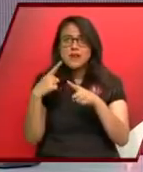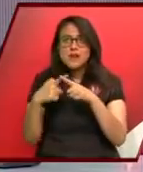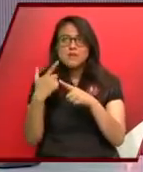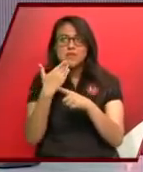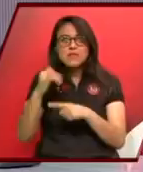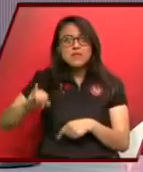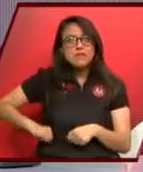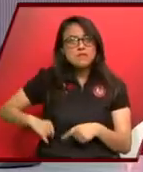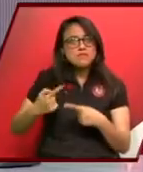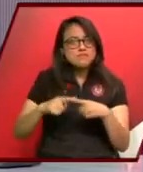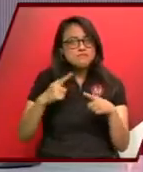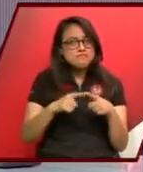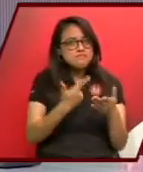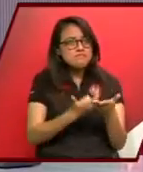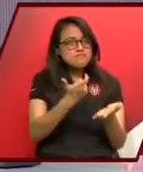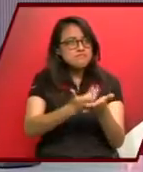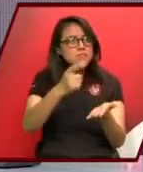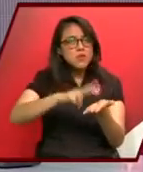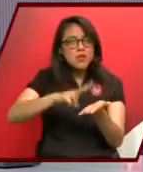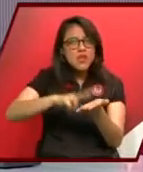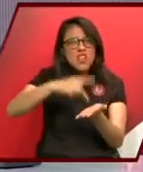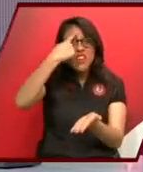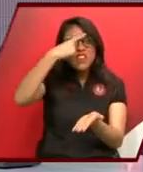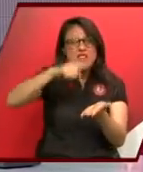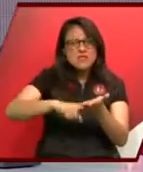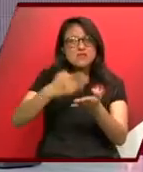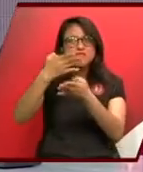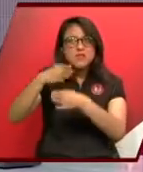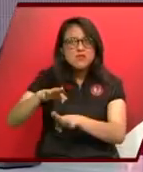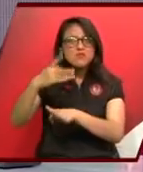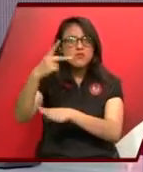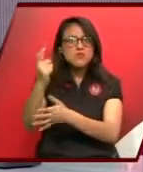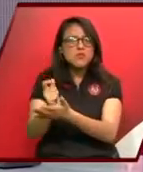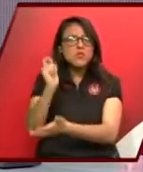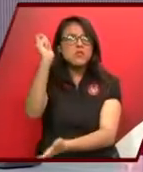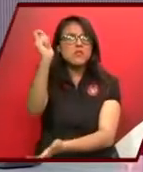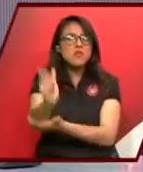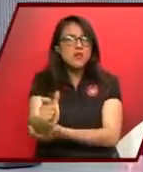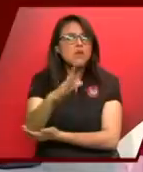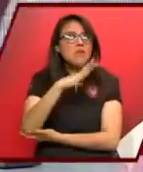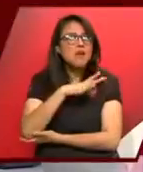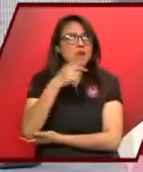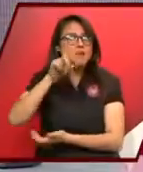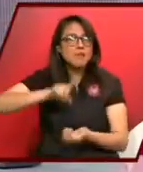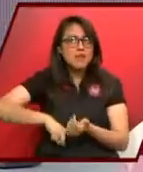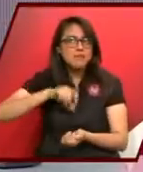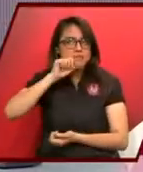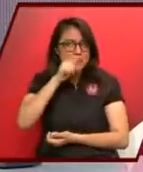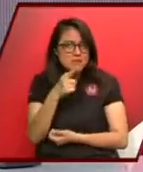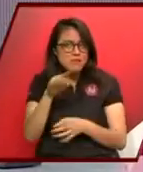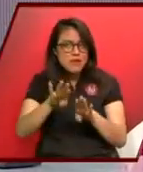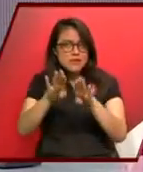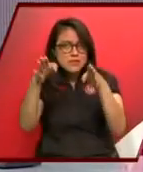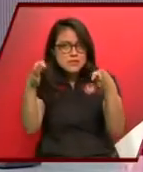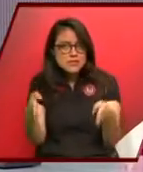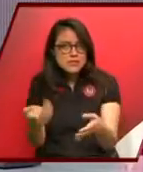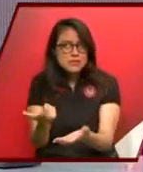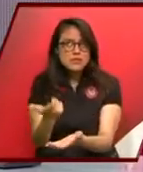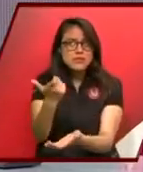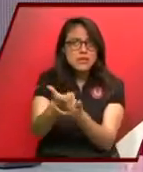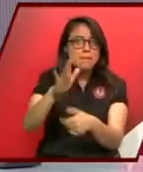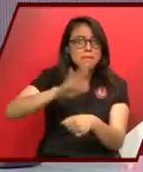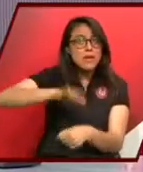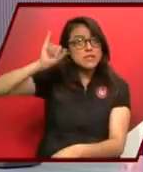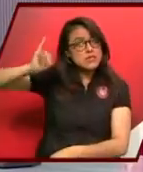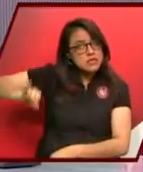tantos intereses, ¿usted cree que los bancos no meterían su propio dinero a esas cajas? Porque generan